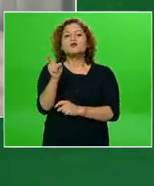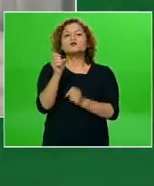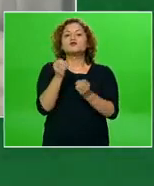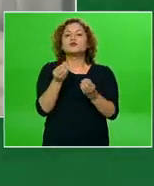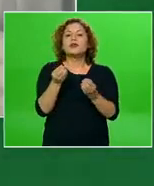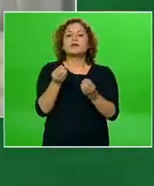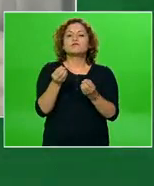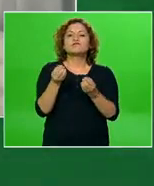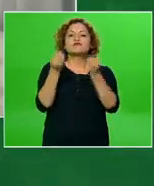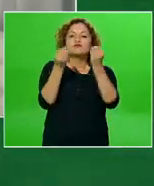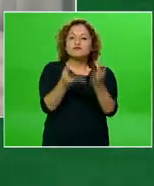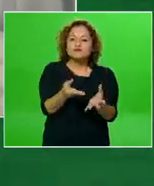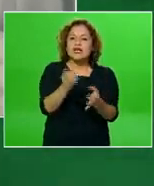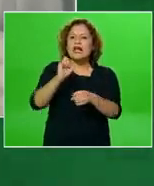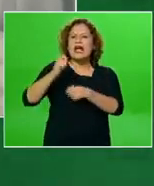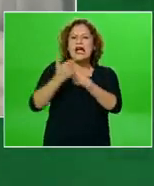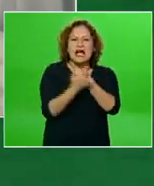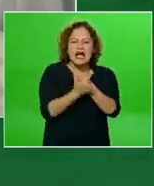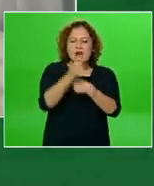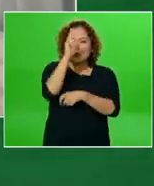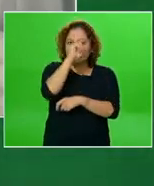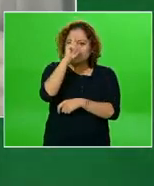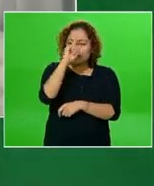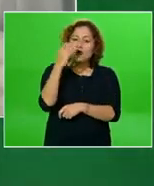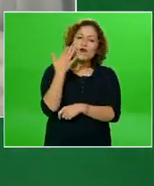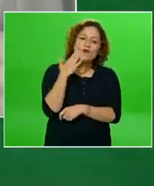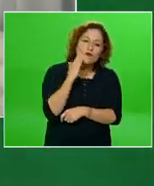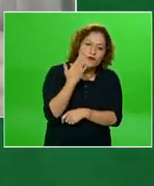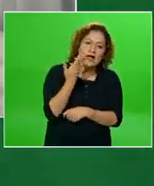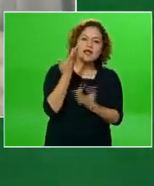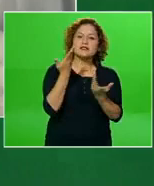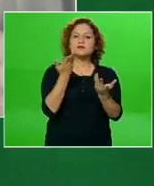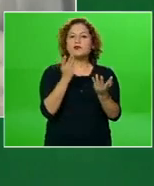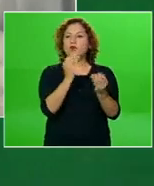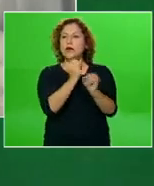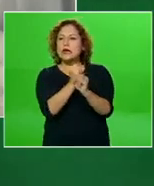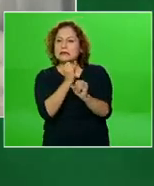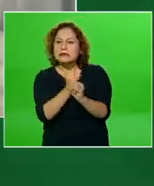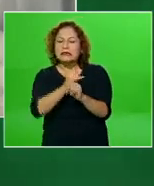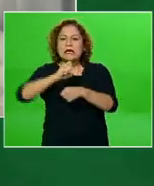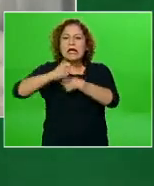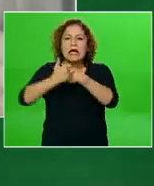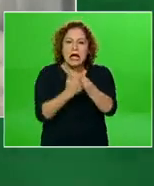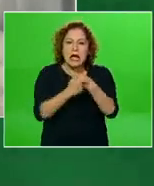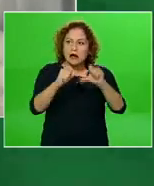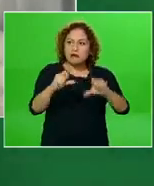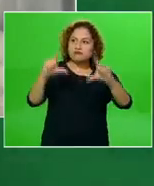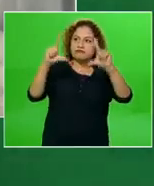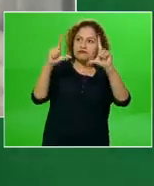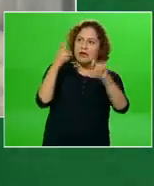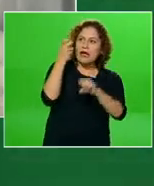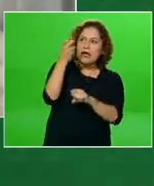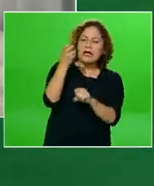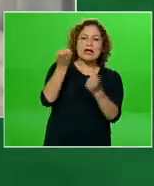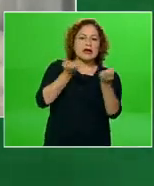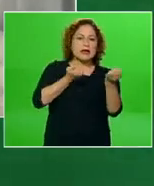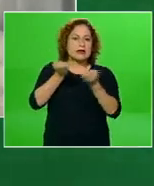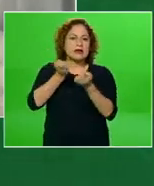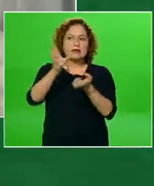página donde pudiera recomendar no sé identificar algún tipo de ejercicio acorde a las